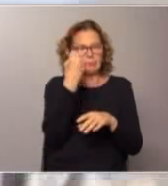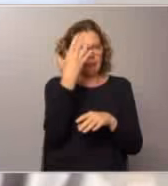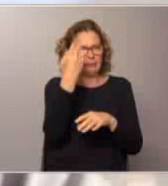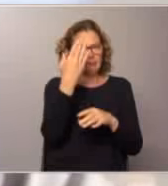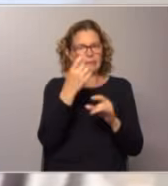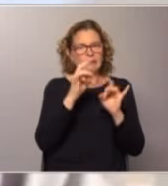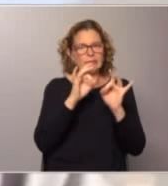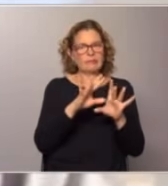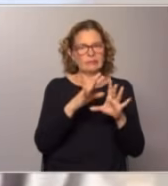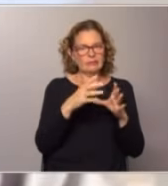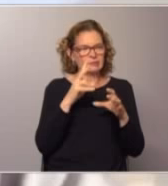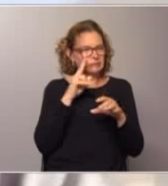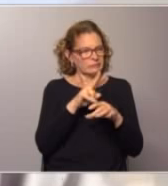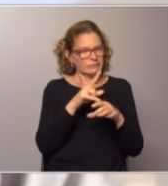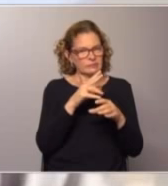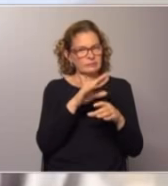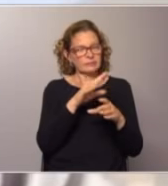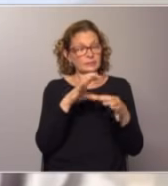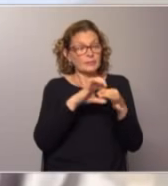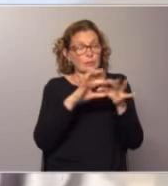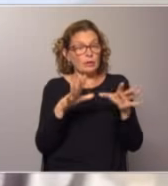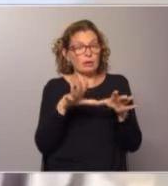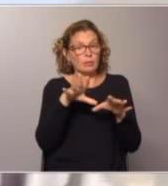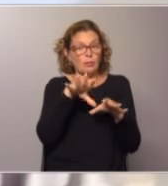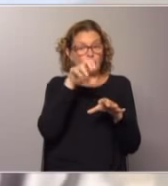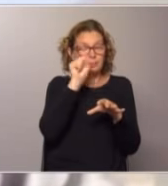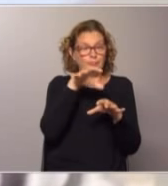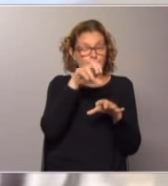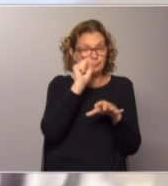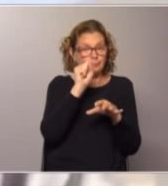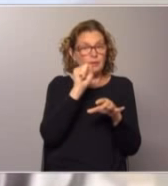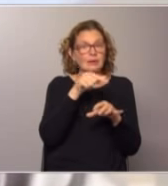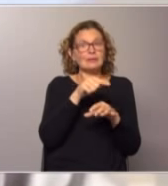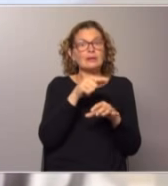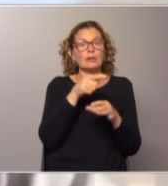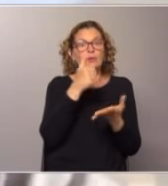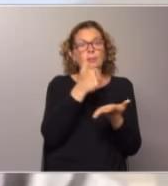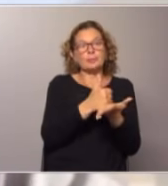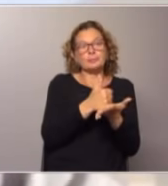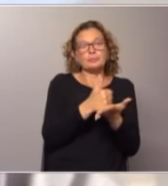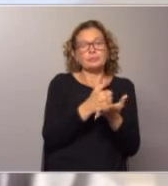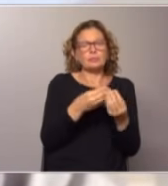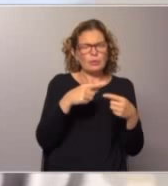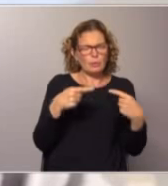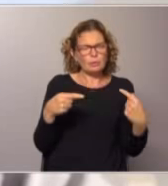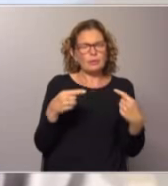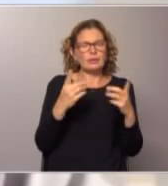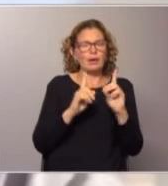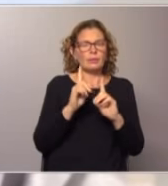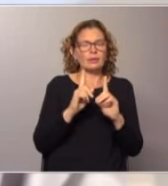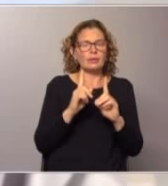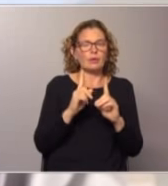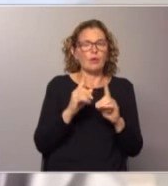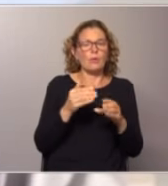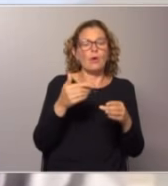una sola dimensión un solo aspecto de la democracia y lo an absolut izado en este caso concreto muchas veces suele ser el